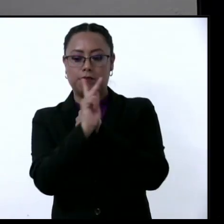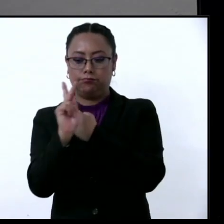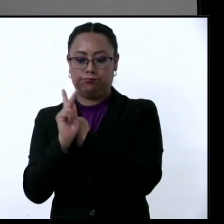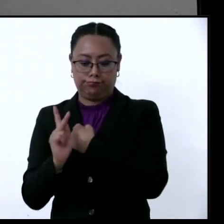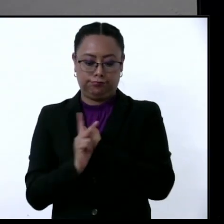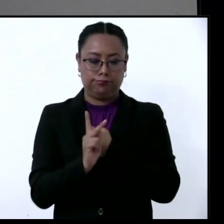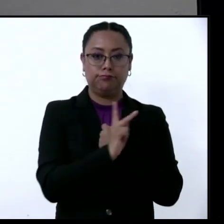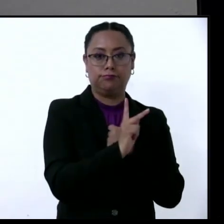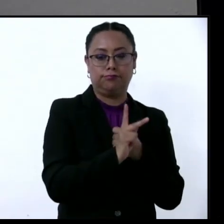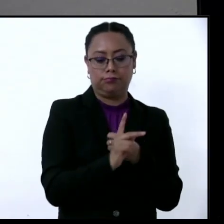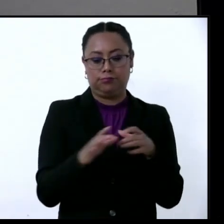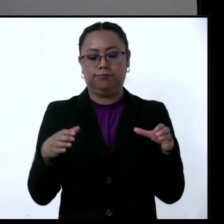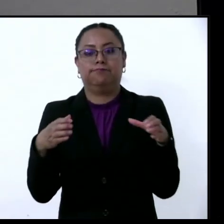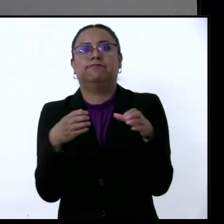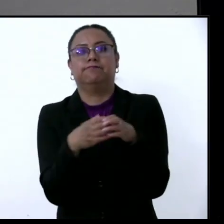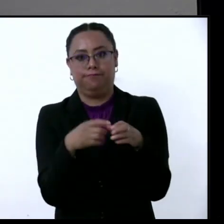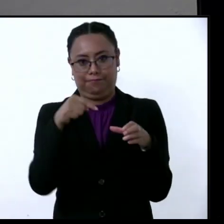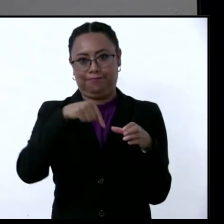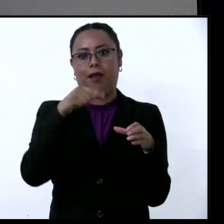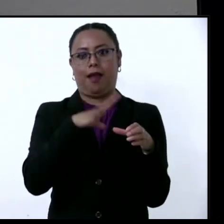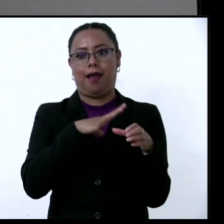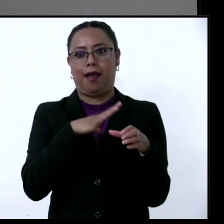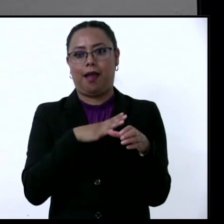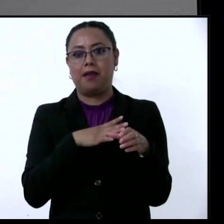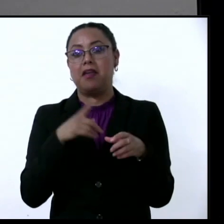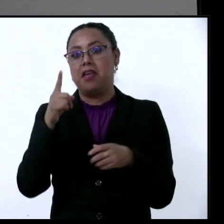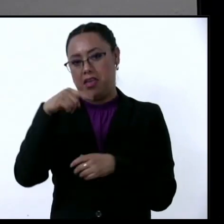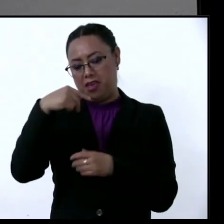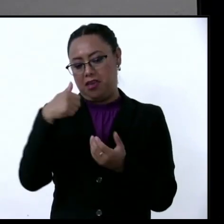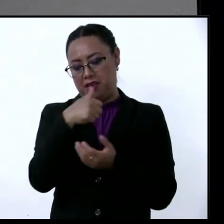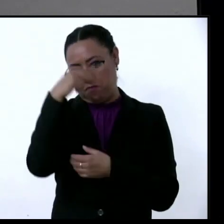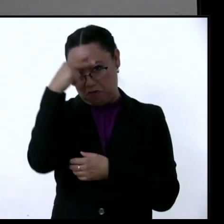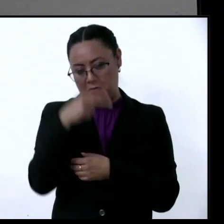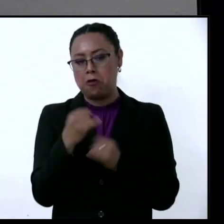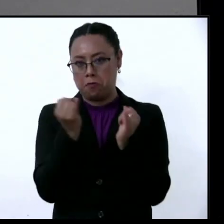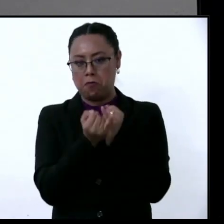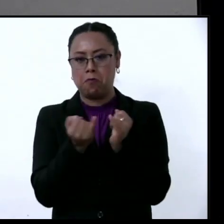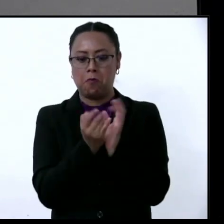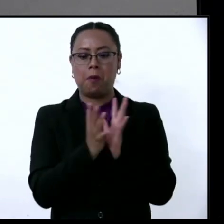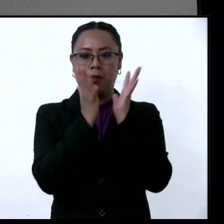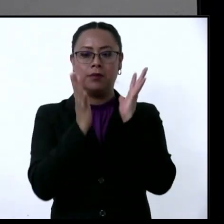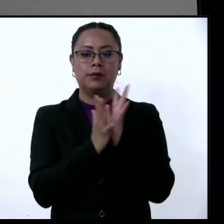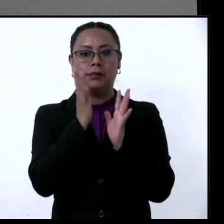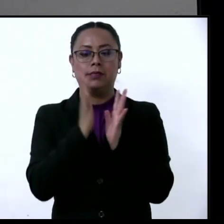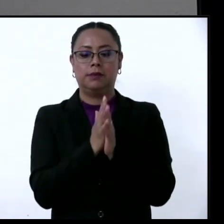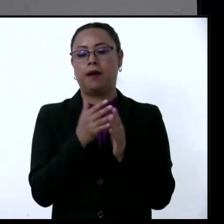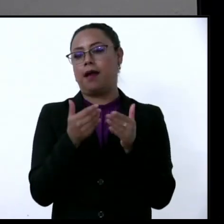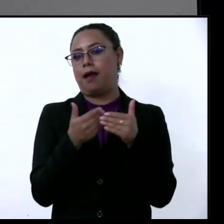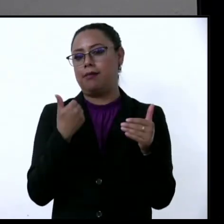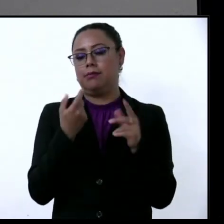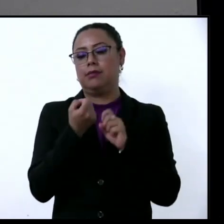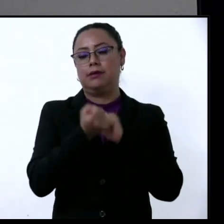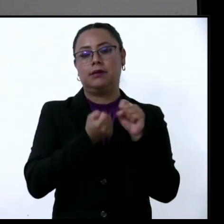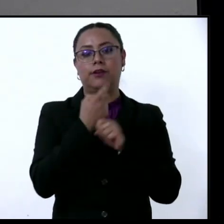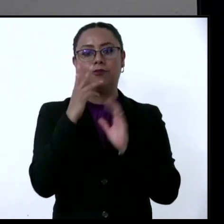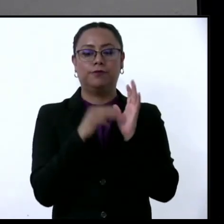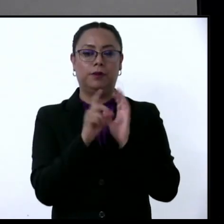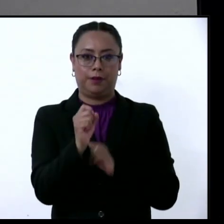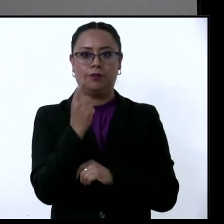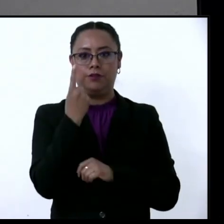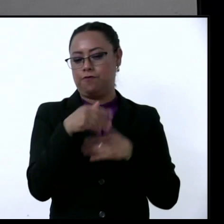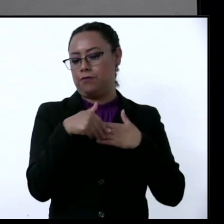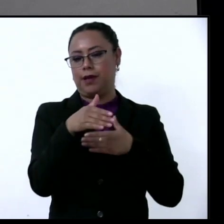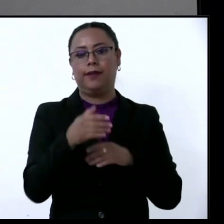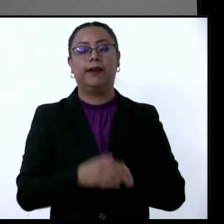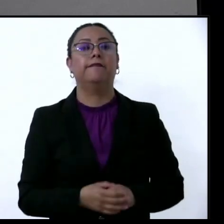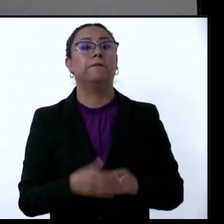integran este organismo y bueno, México tuvo una participación destacada a partir de 2021. Quiero compartirles que